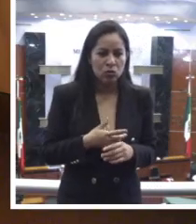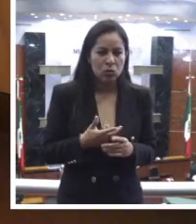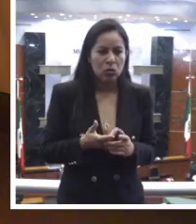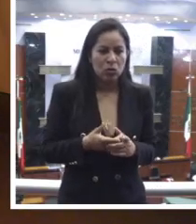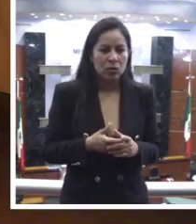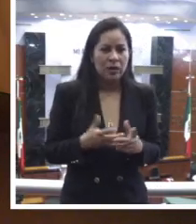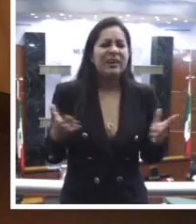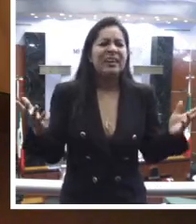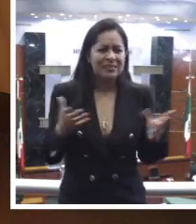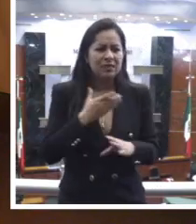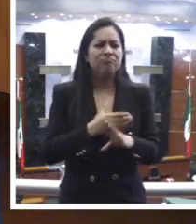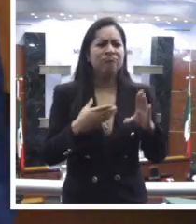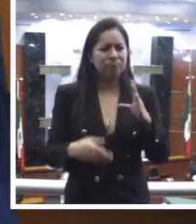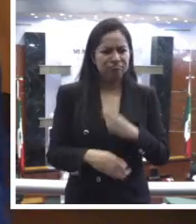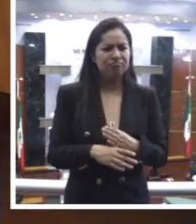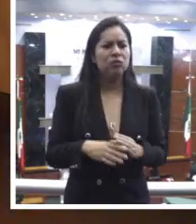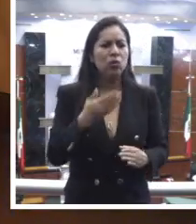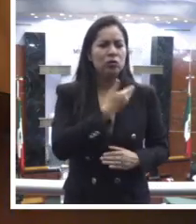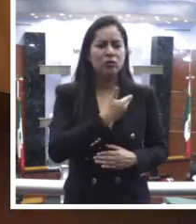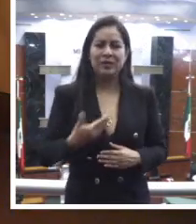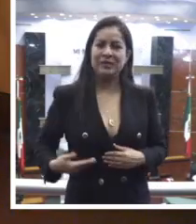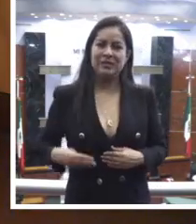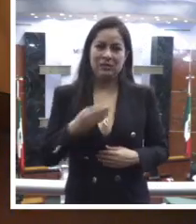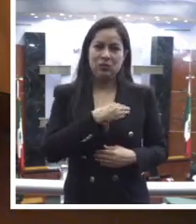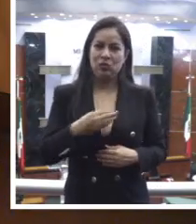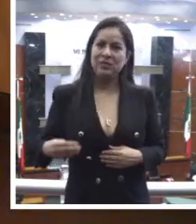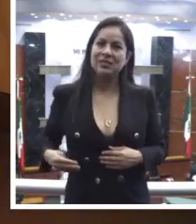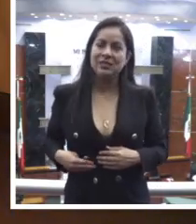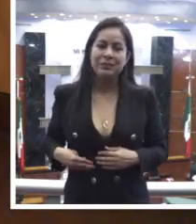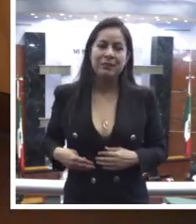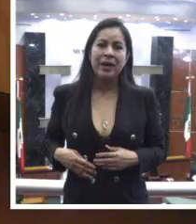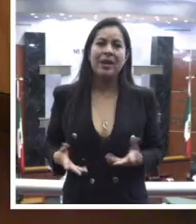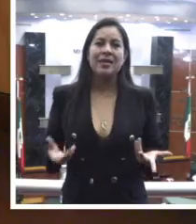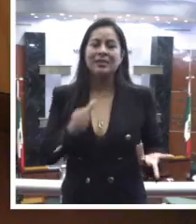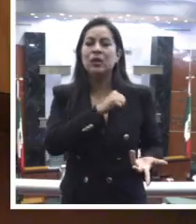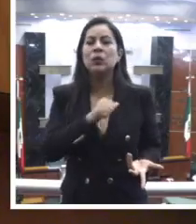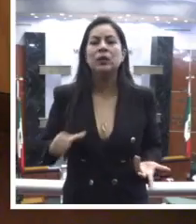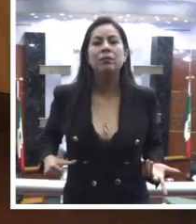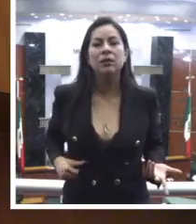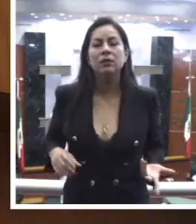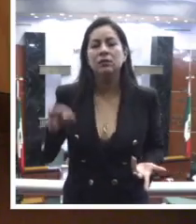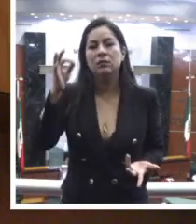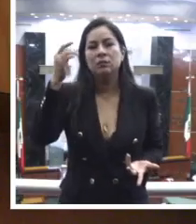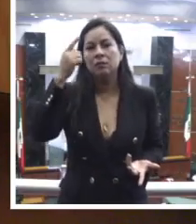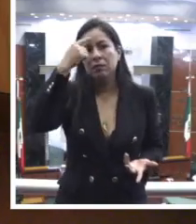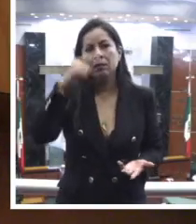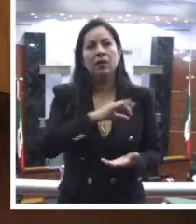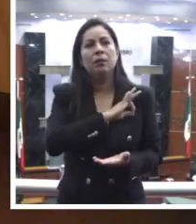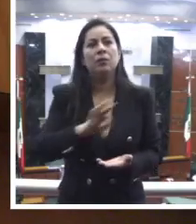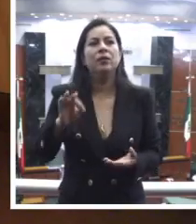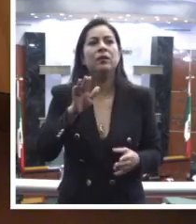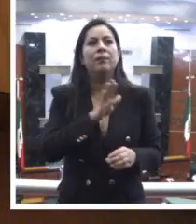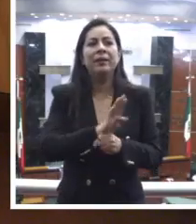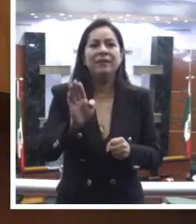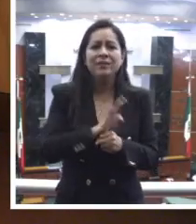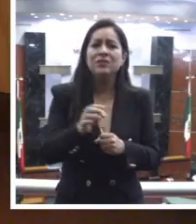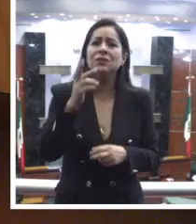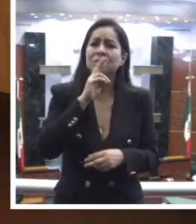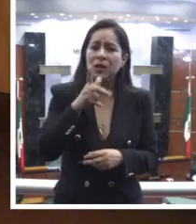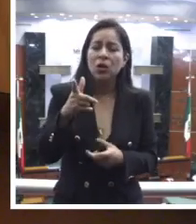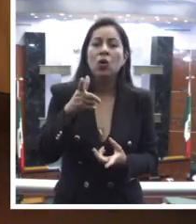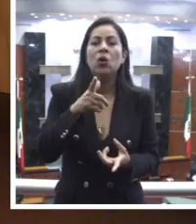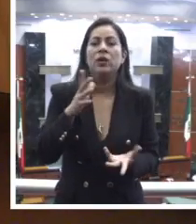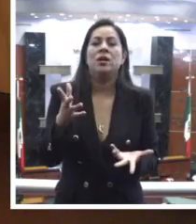que generar condiciones con los presidentes municipales, con los ayuntamientos, para poder detonar mayores beneficios